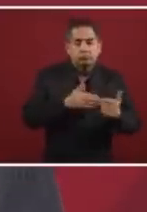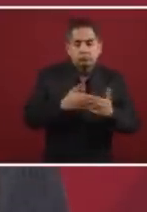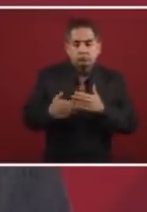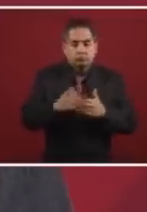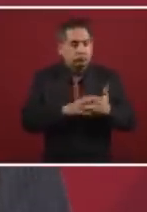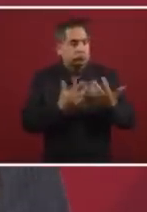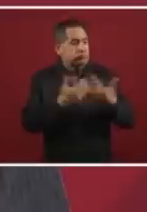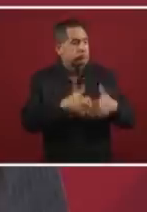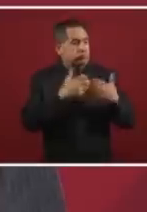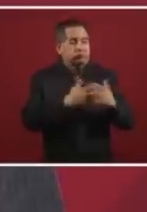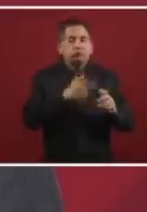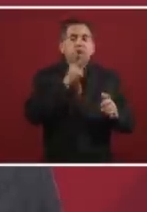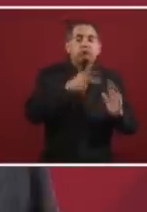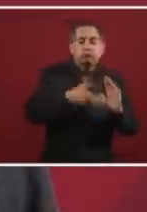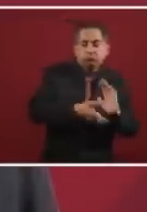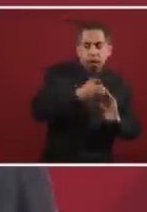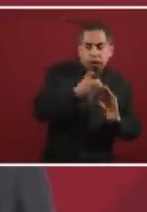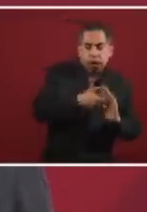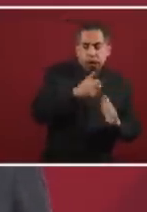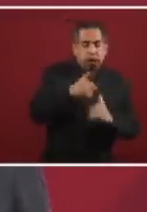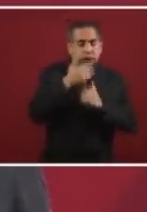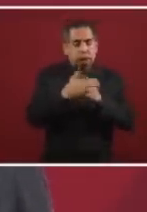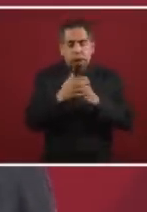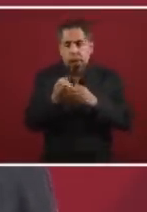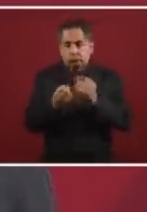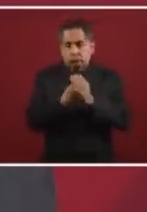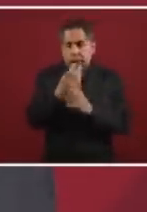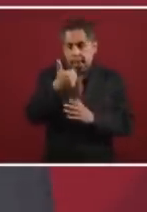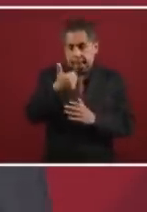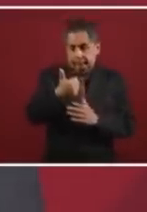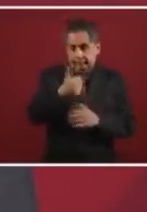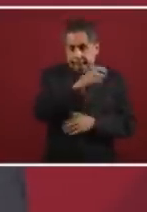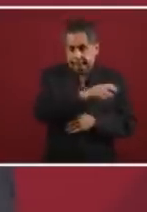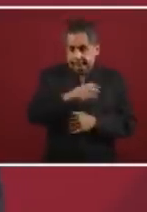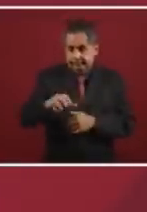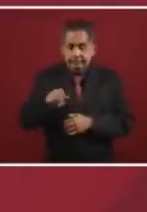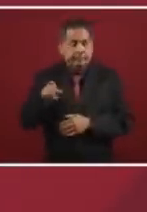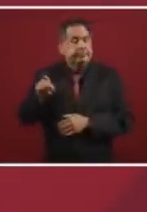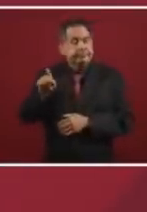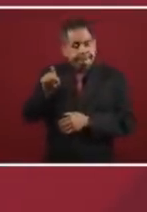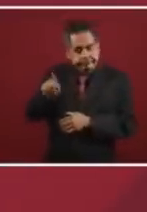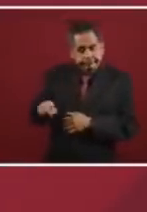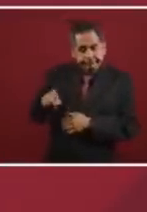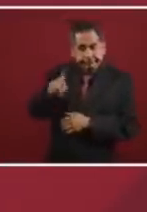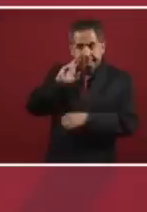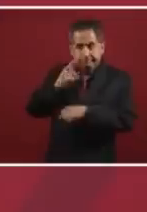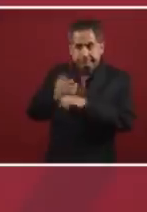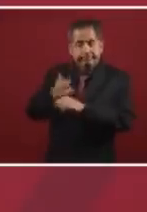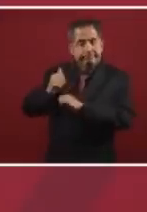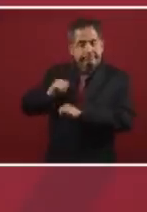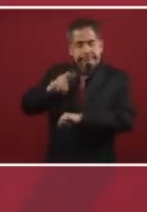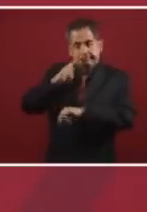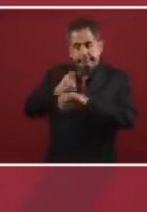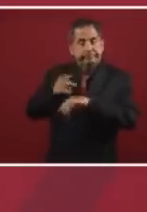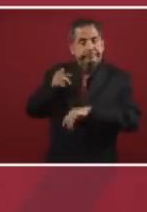construcción de la nueva refinería en términos de jerarquías